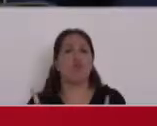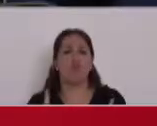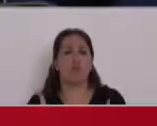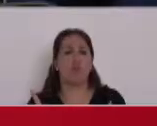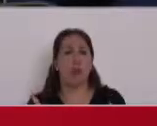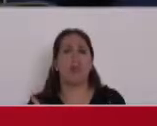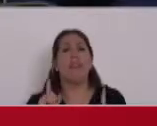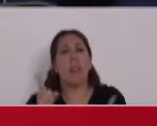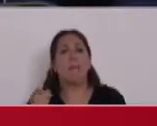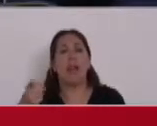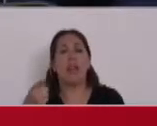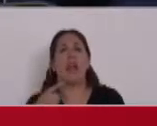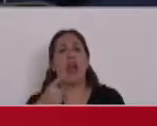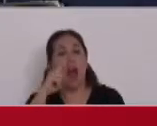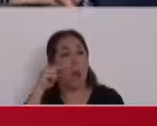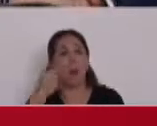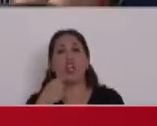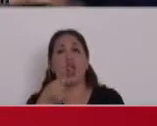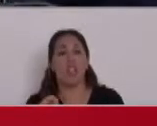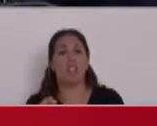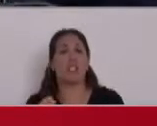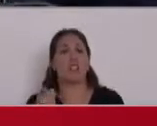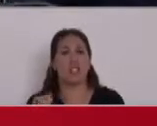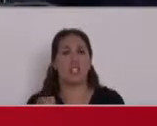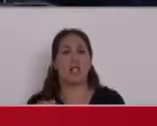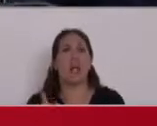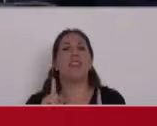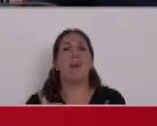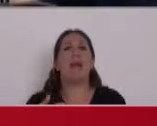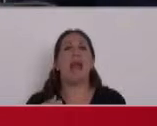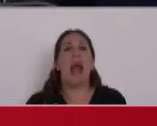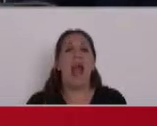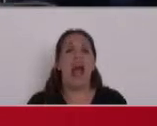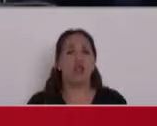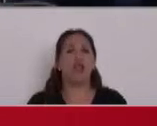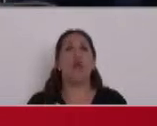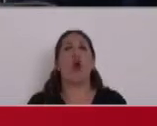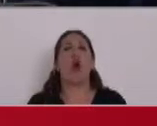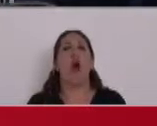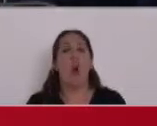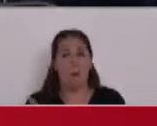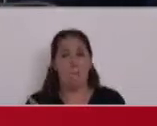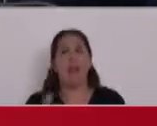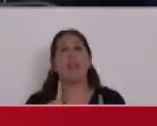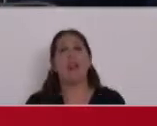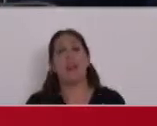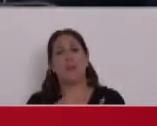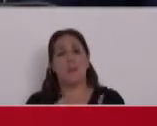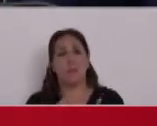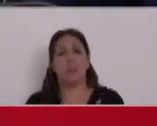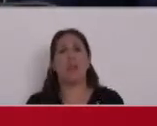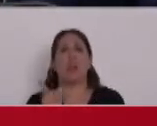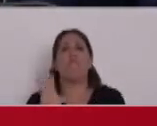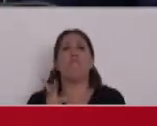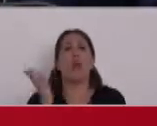mucho desempleo, el salario está muy bajo, hay que hacerlo con mucho cuidado porque algunas de las cosas que pide, como por